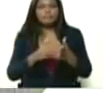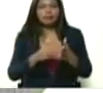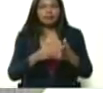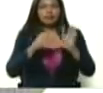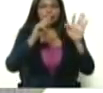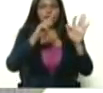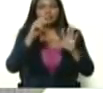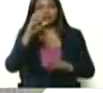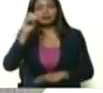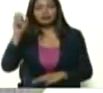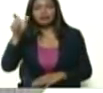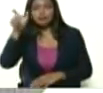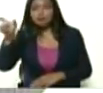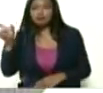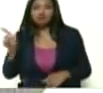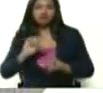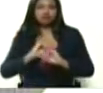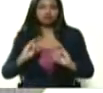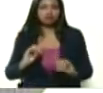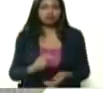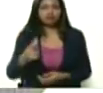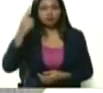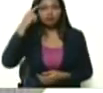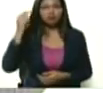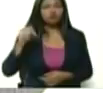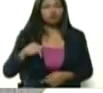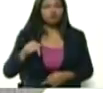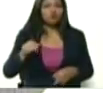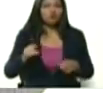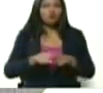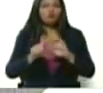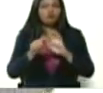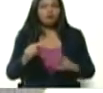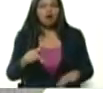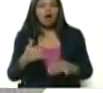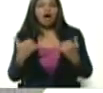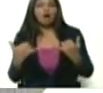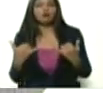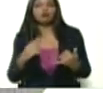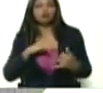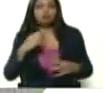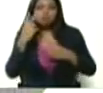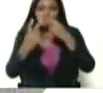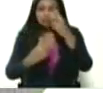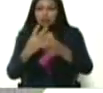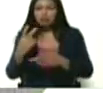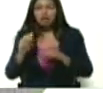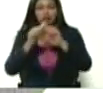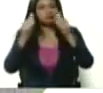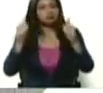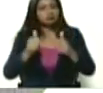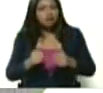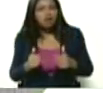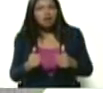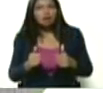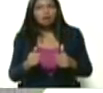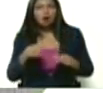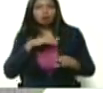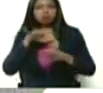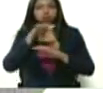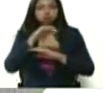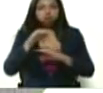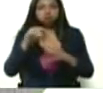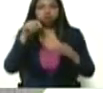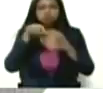125.608 personas. Y al día de hoy, a esta hora, hemos visitado ya con el sistema barrio adentro,